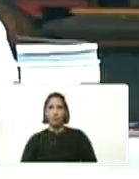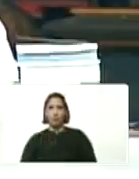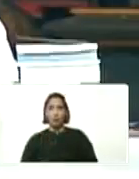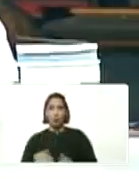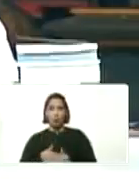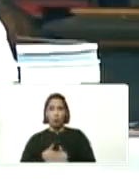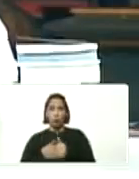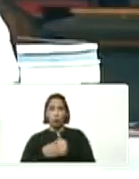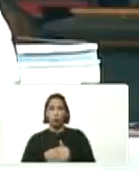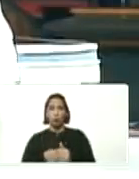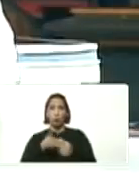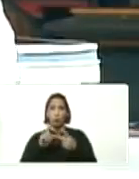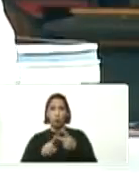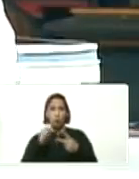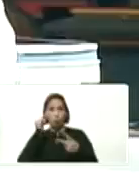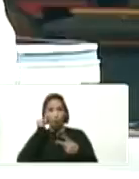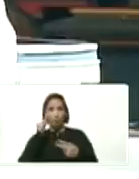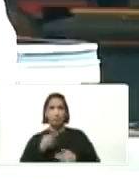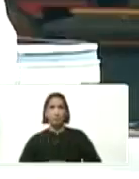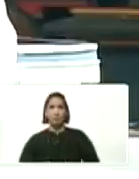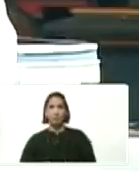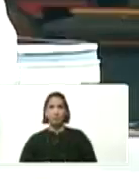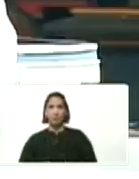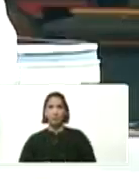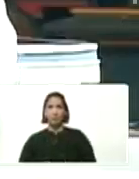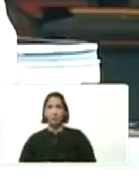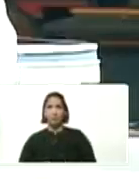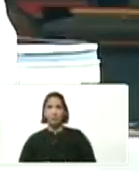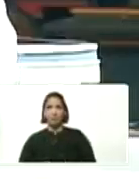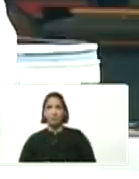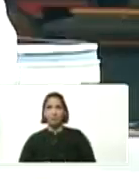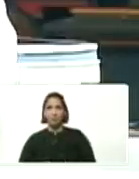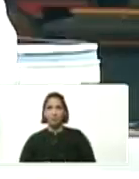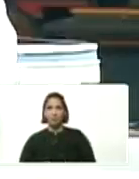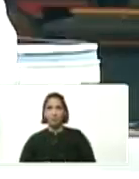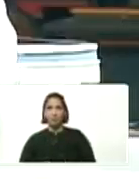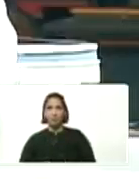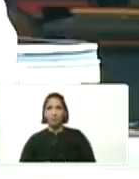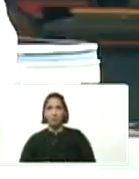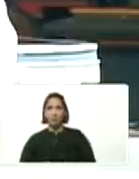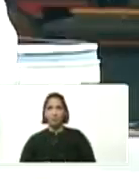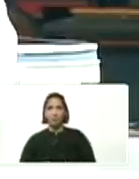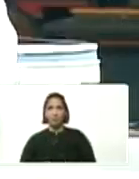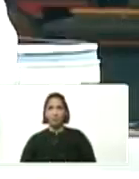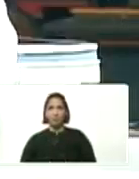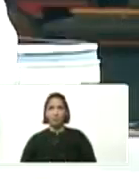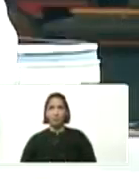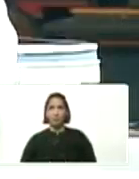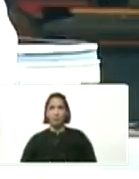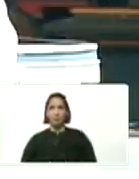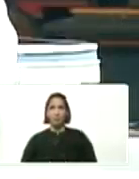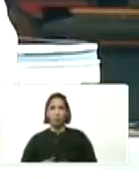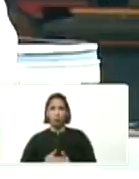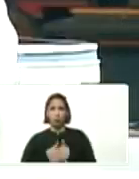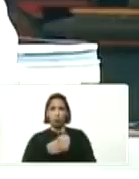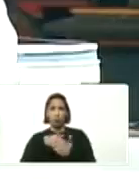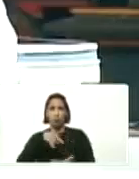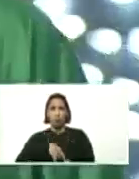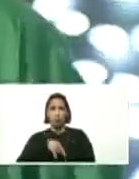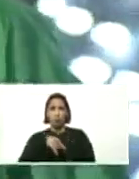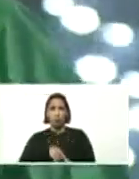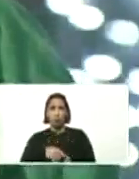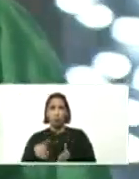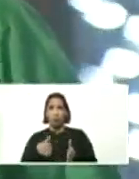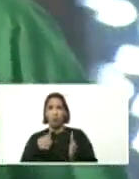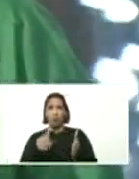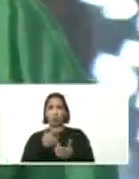guionista Nayauri Jiménez. Nayauri, déjame verte. Tú eres la guionista de Carabobo, Caminos